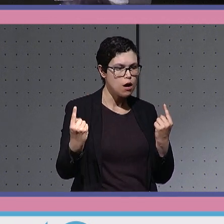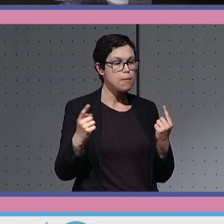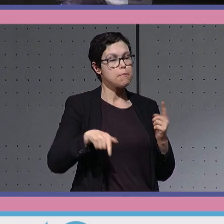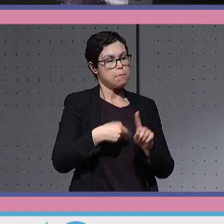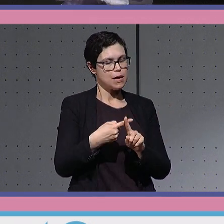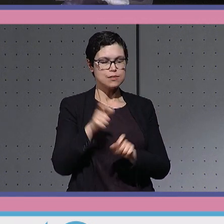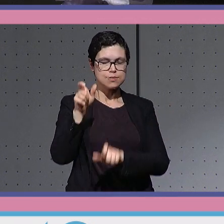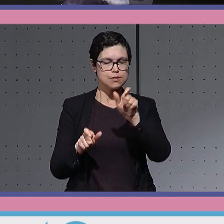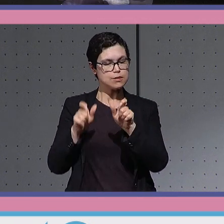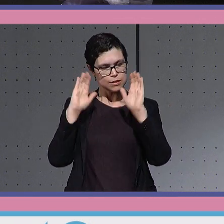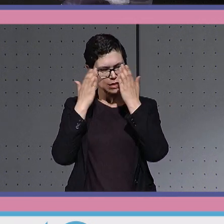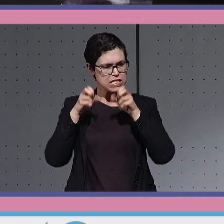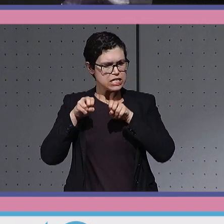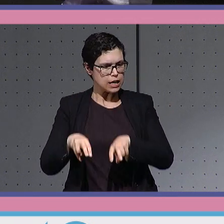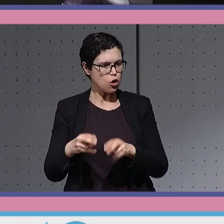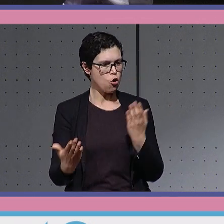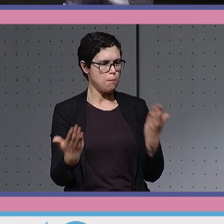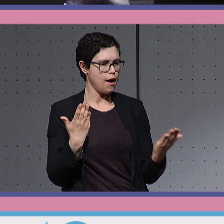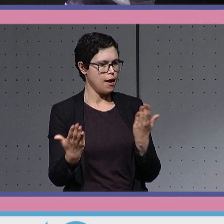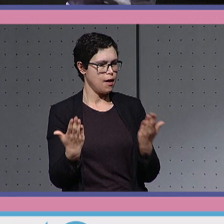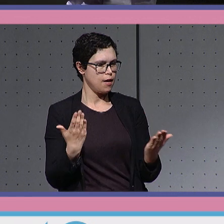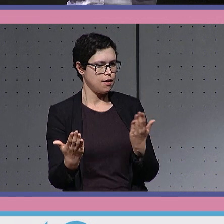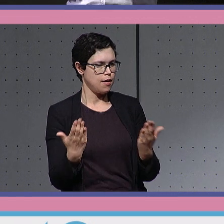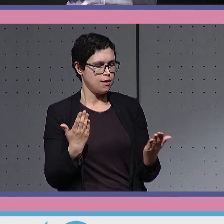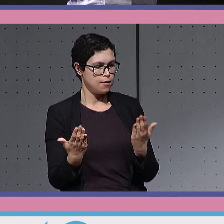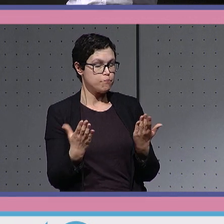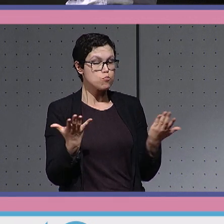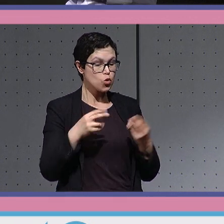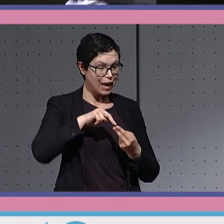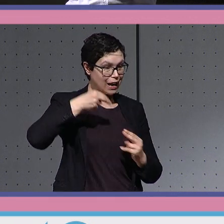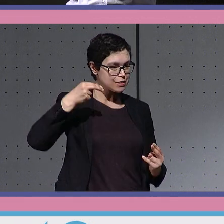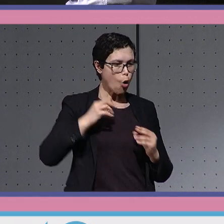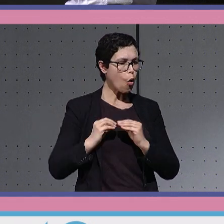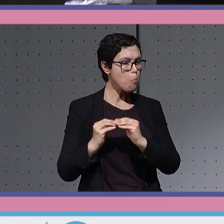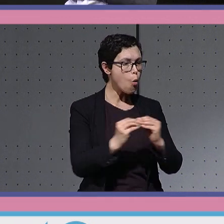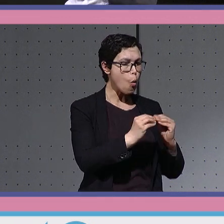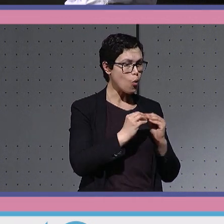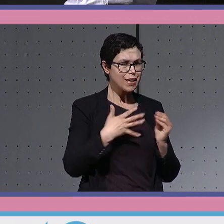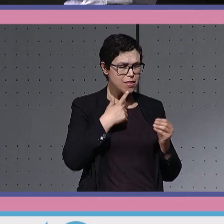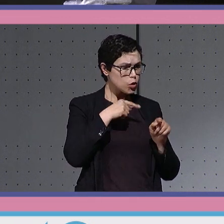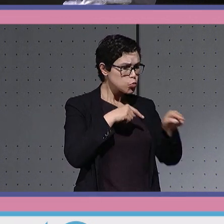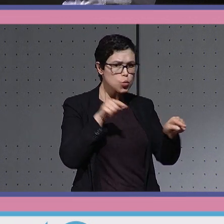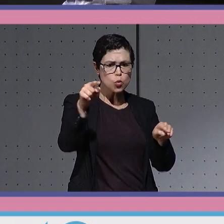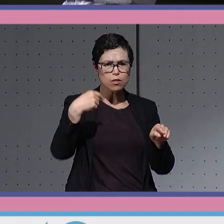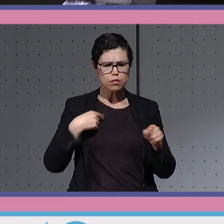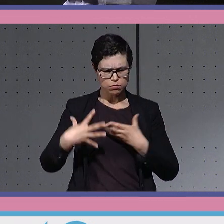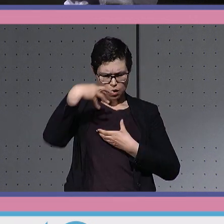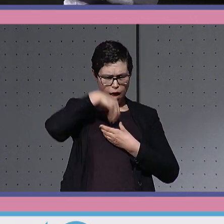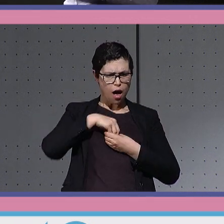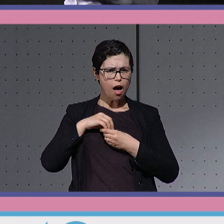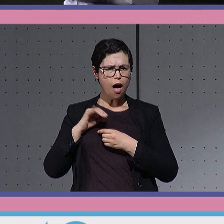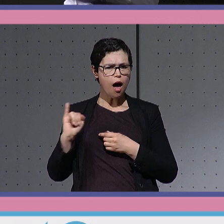estudios de asociación. Pero como es variación común y genes que interaccionan, variantes que todos tenemos, letras que todos tenemos, pero